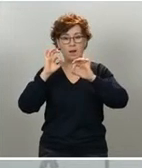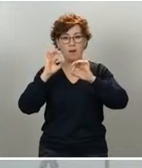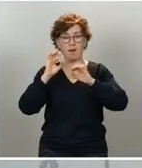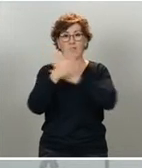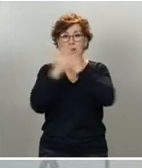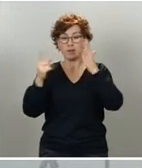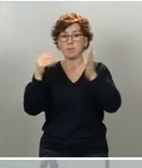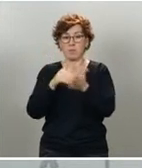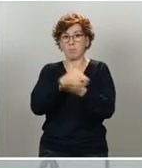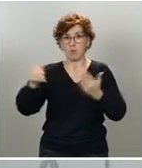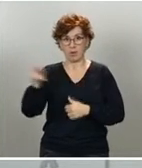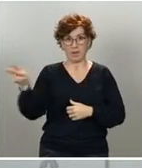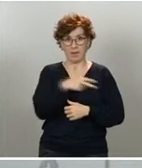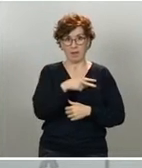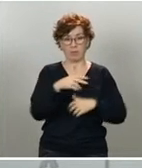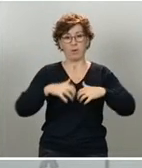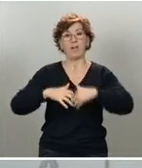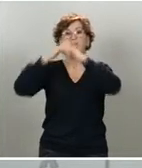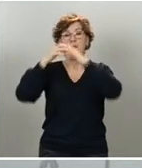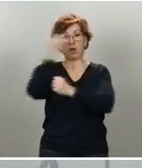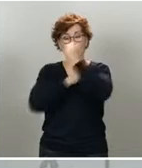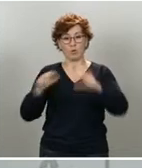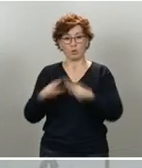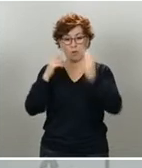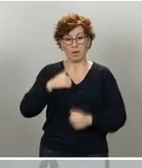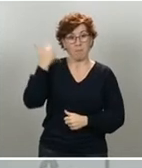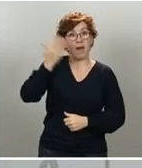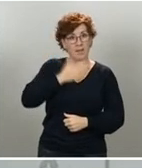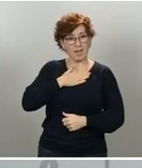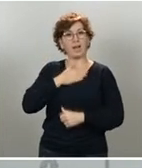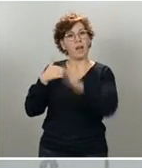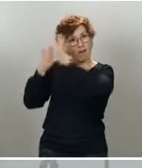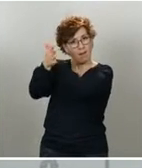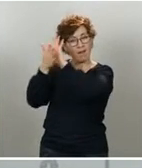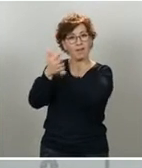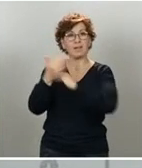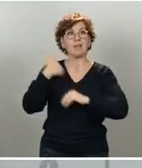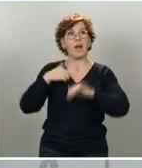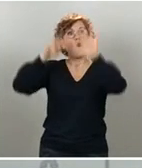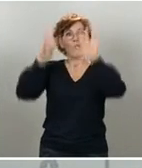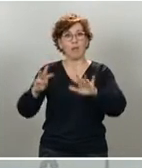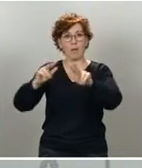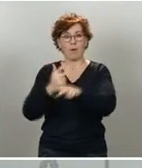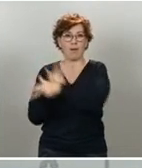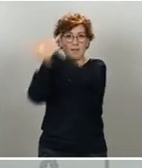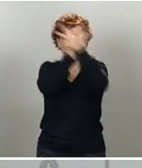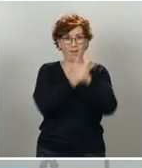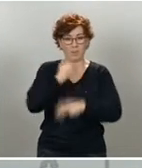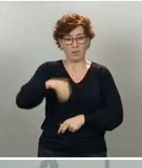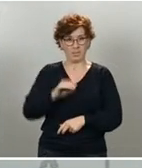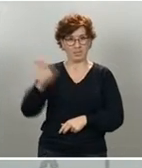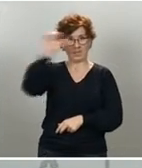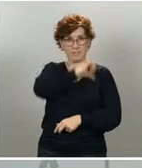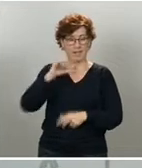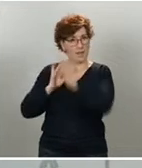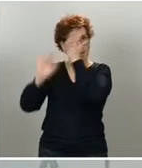euros, cuyos detalles compartiré mañana en la 8ª conferencia de presidentes que celebramos en estos últimos 2 meses. Nunca en la historia de la